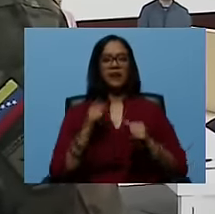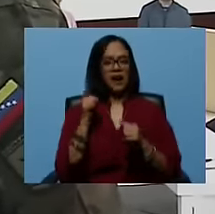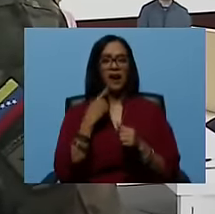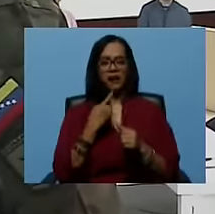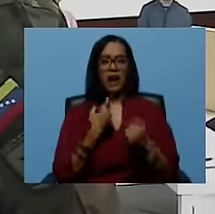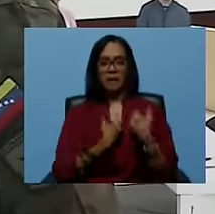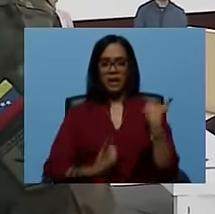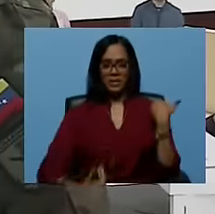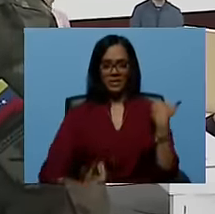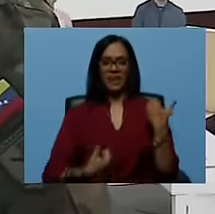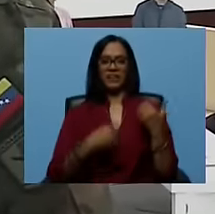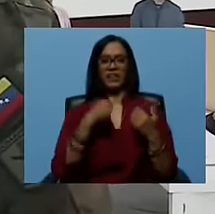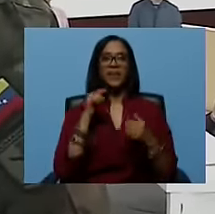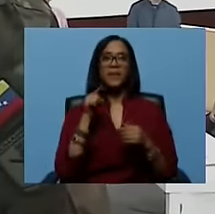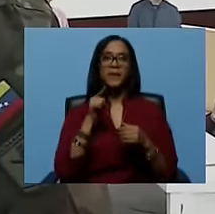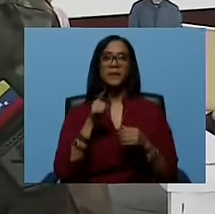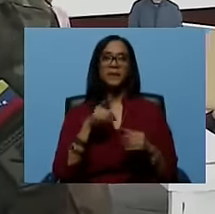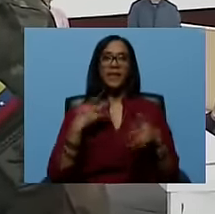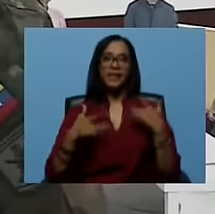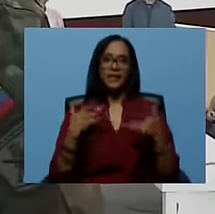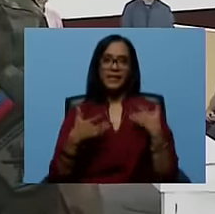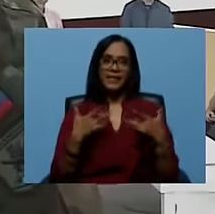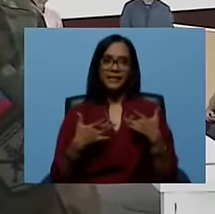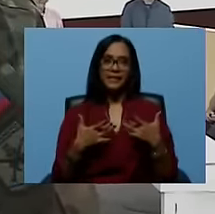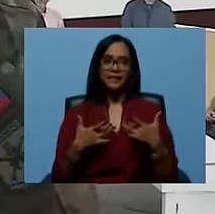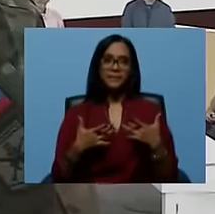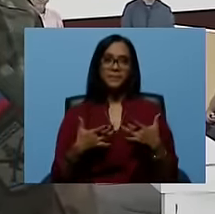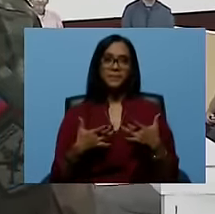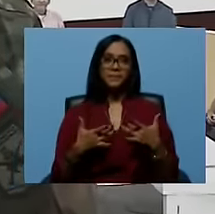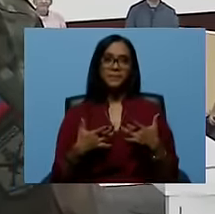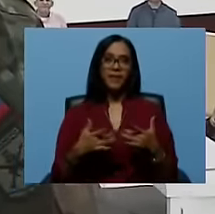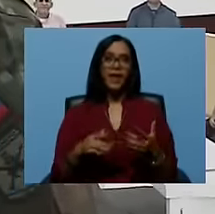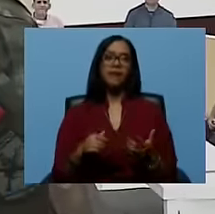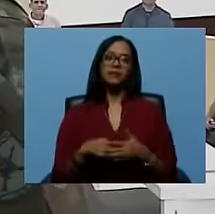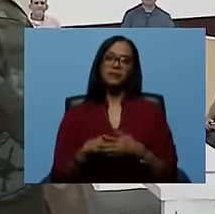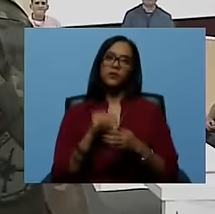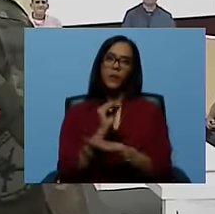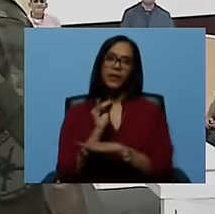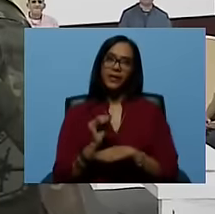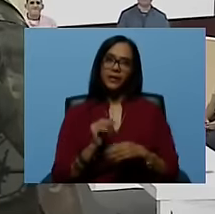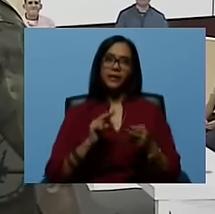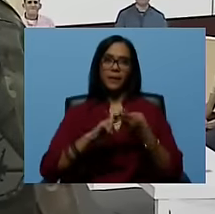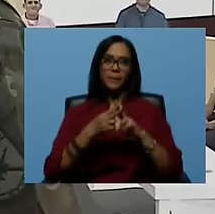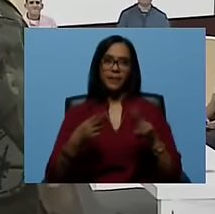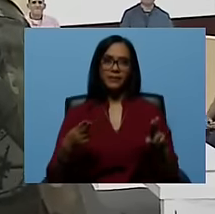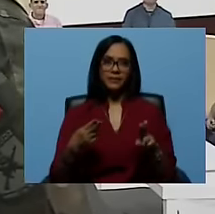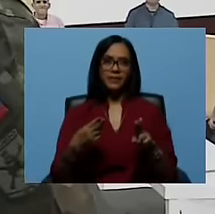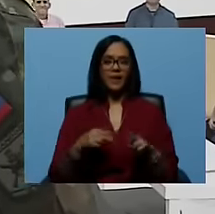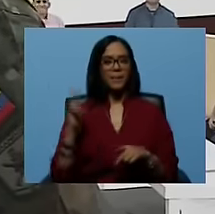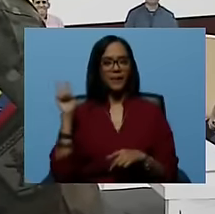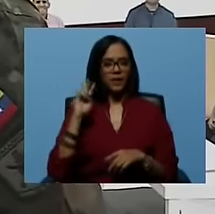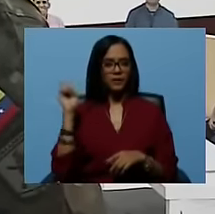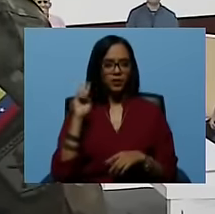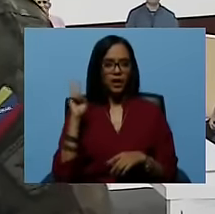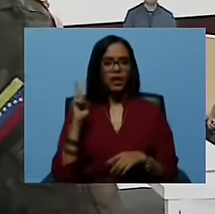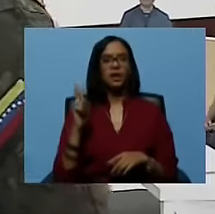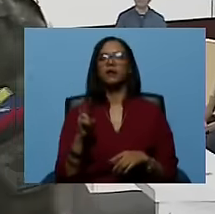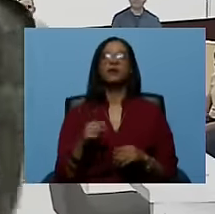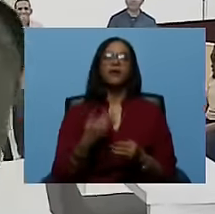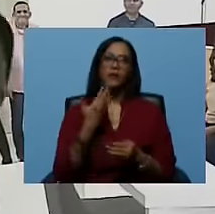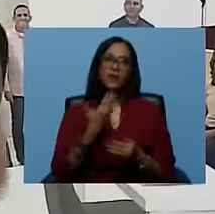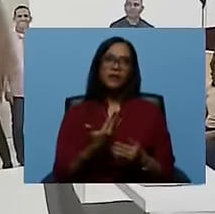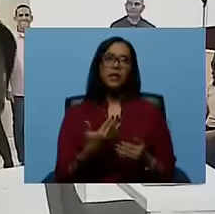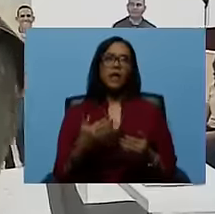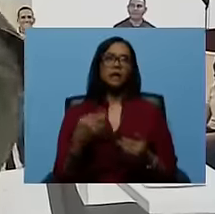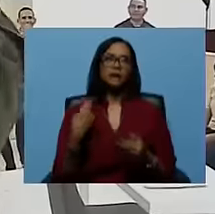presidente constitucional de la República por sus acciones en pro de preservar la paz en la República bolivariana de Venezuela ante los